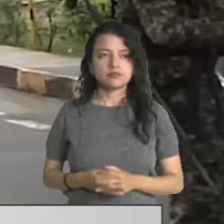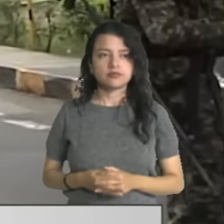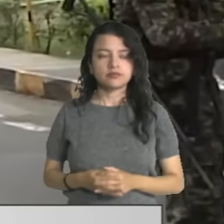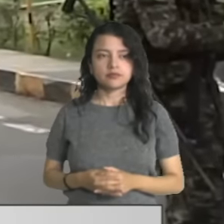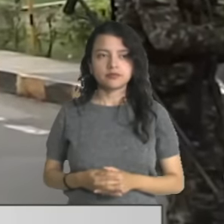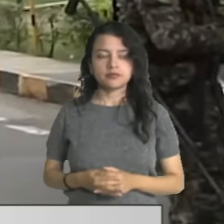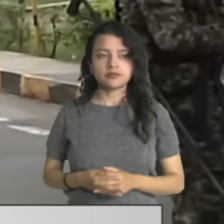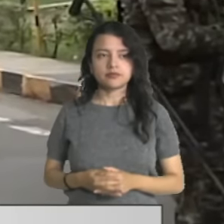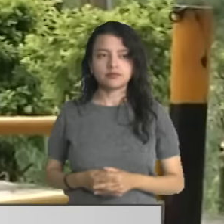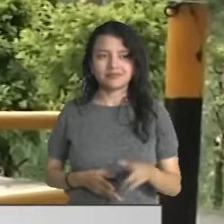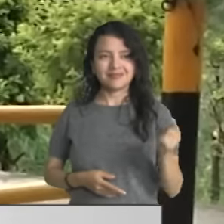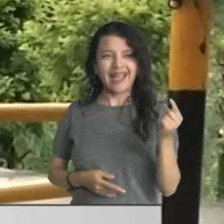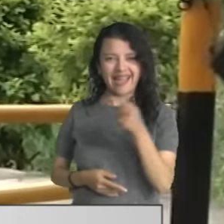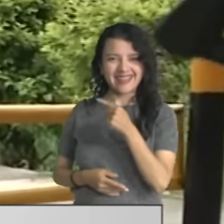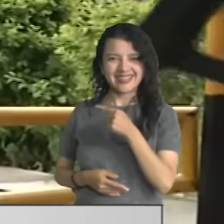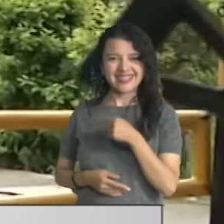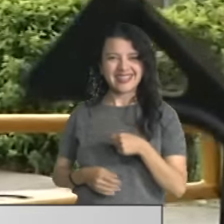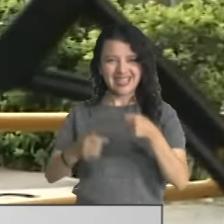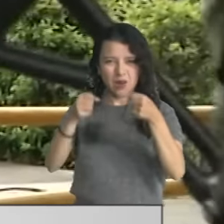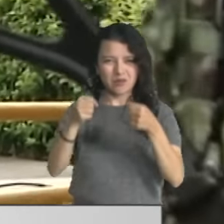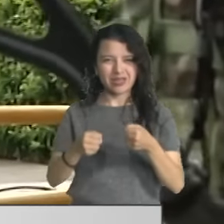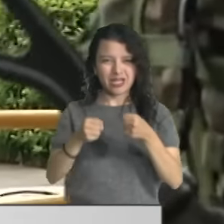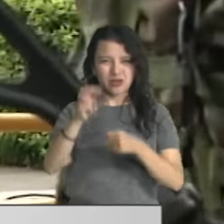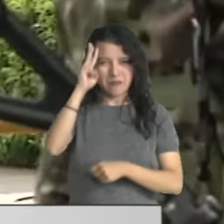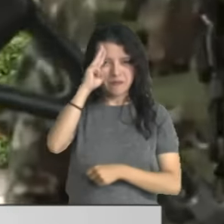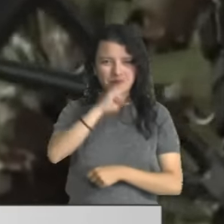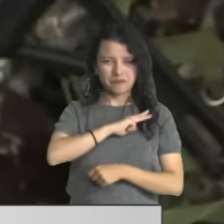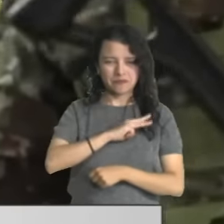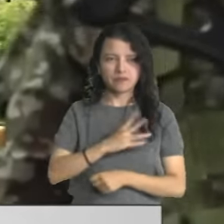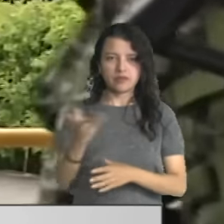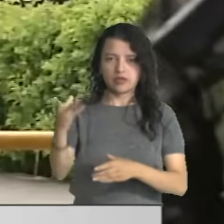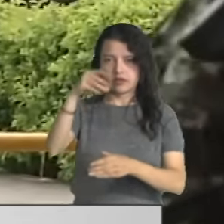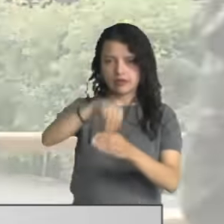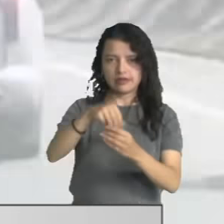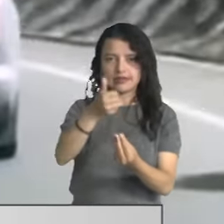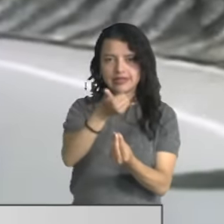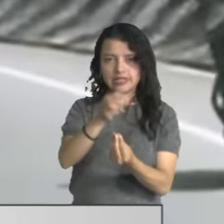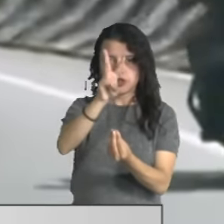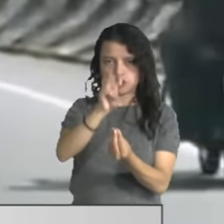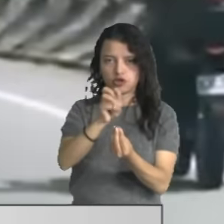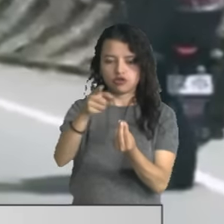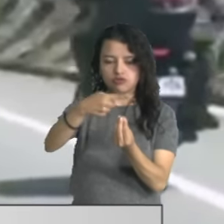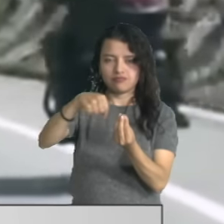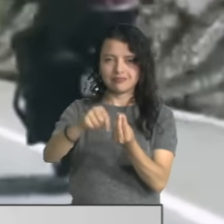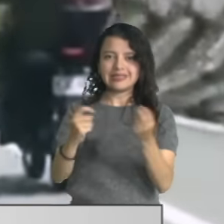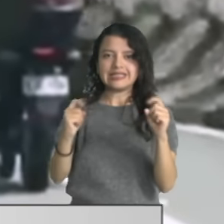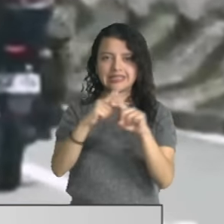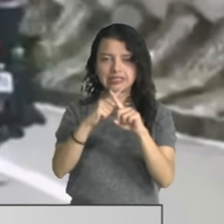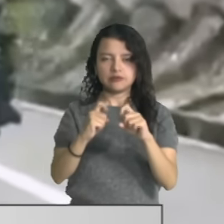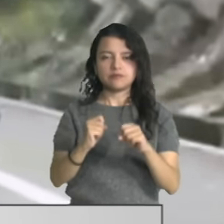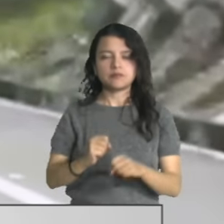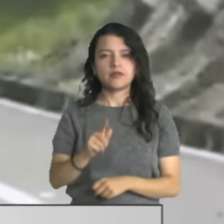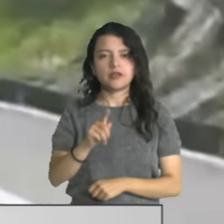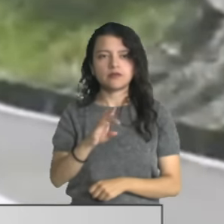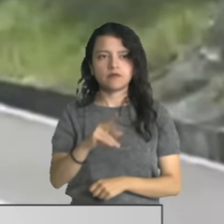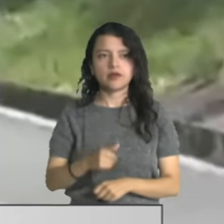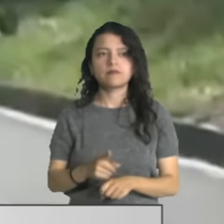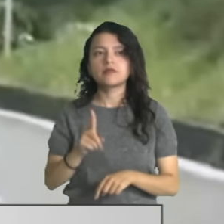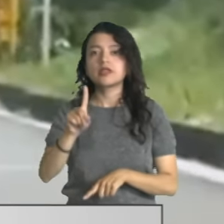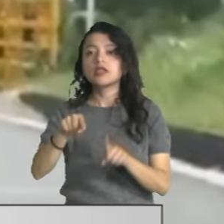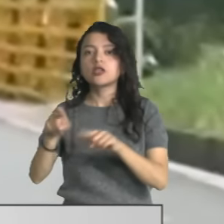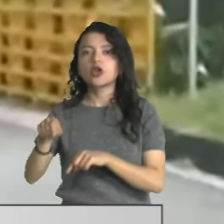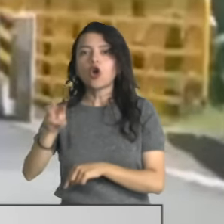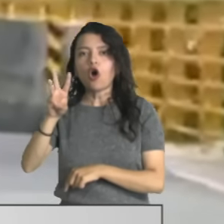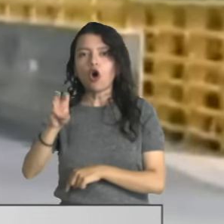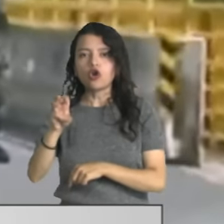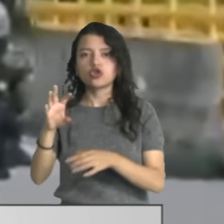batallón Pedronel Ospina de Bello, en Antioquia, pasaron la noche 18 disidentes de las FARC y 11 funcionarios de la UNP